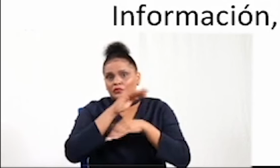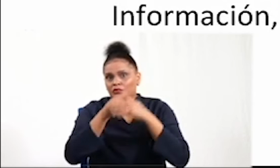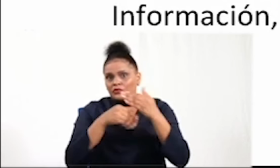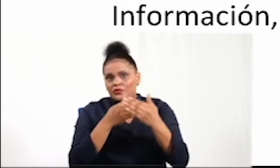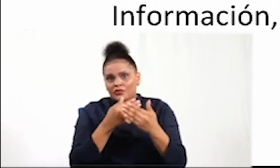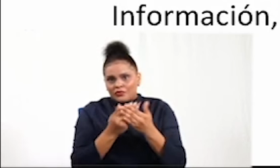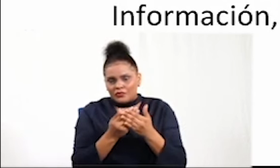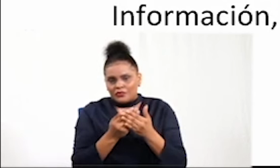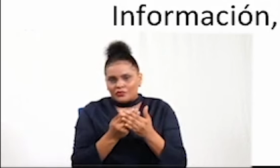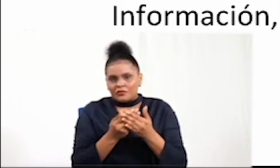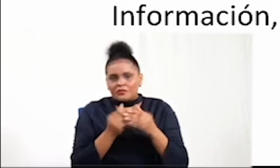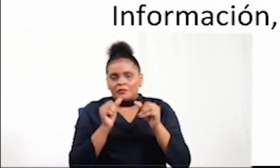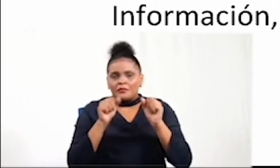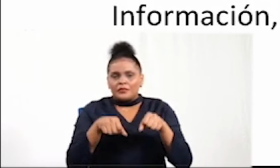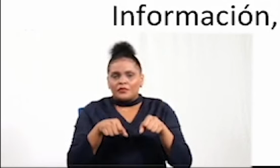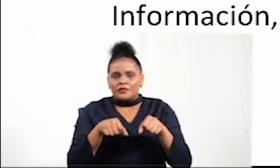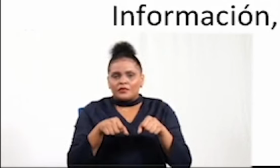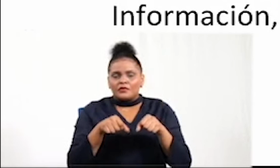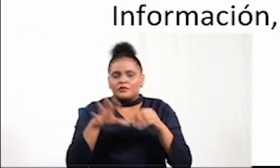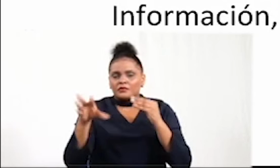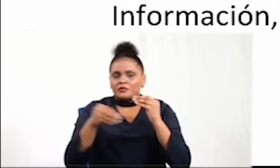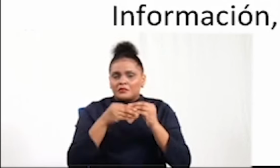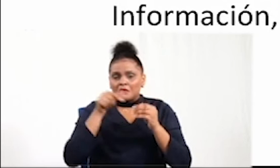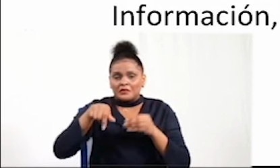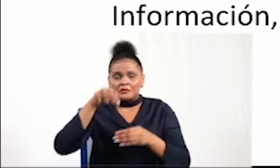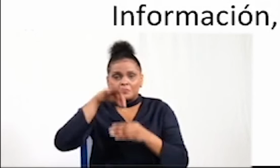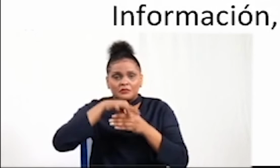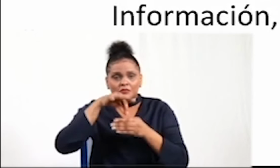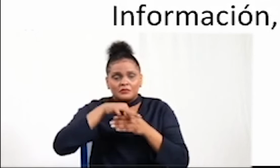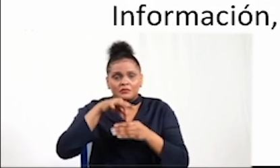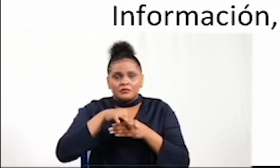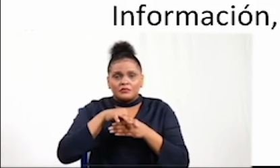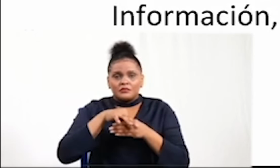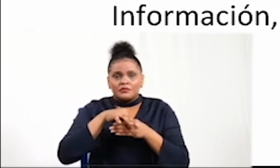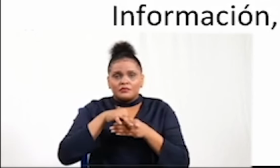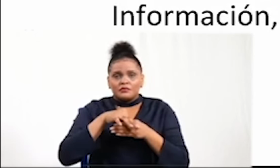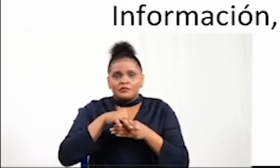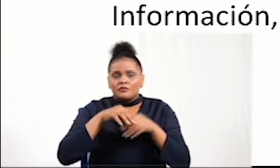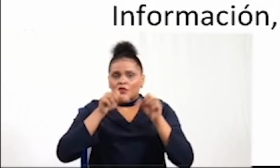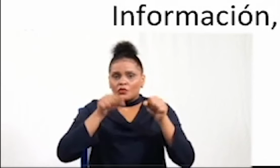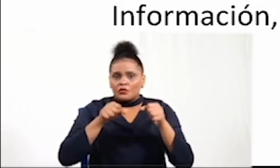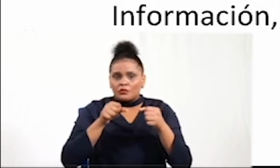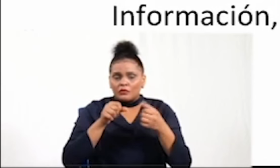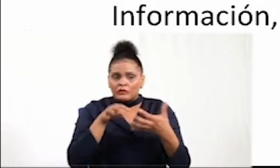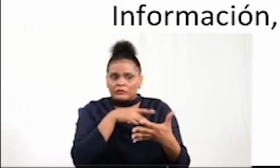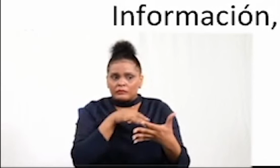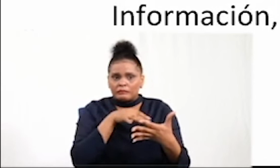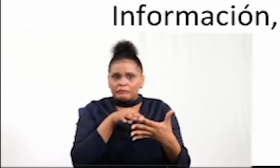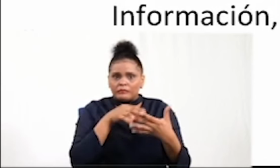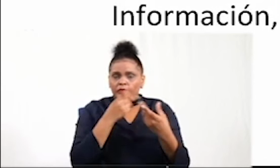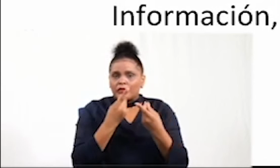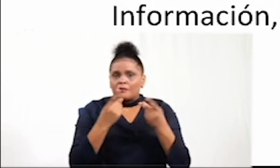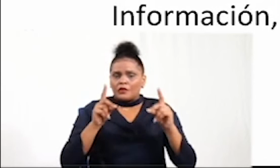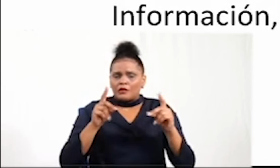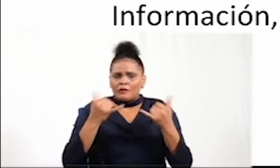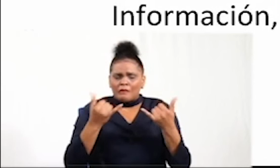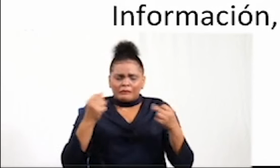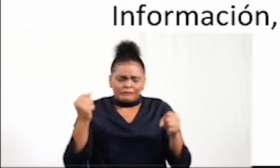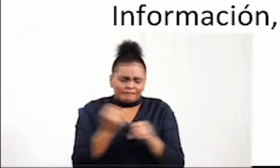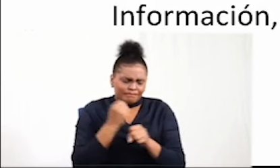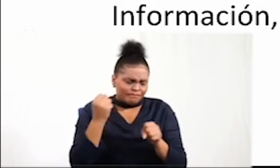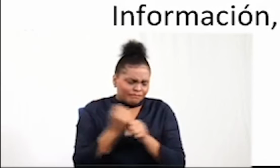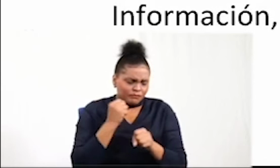dicen mucho también del esfuerzo del tribunal electoral y del instituto de estudios democráticos estamos trabajando